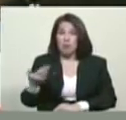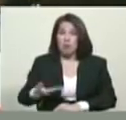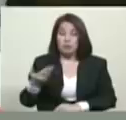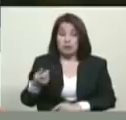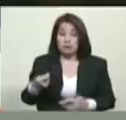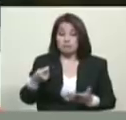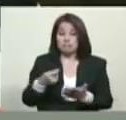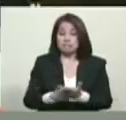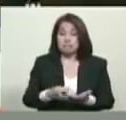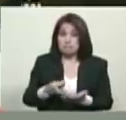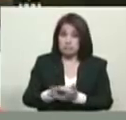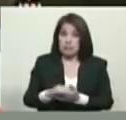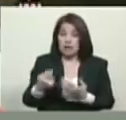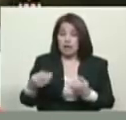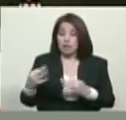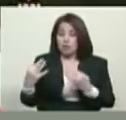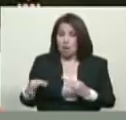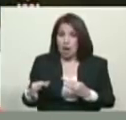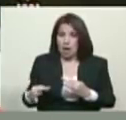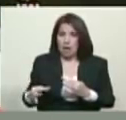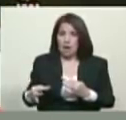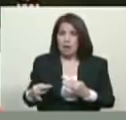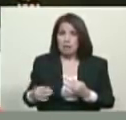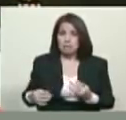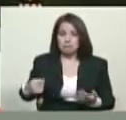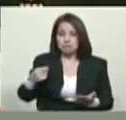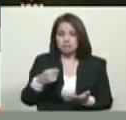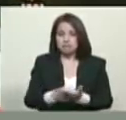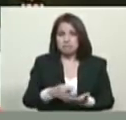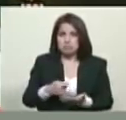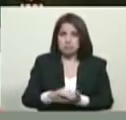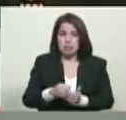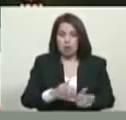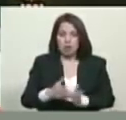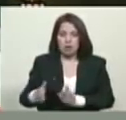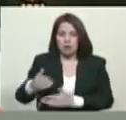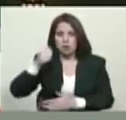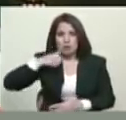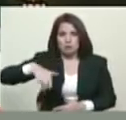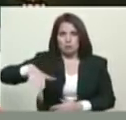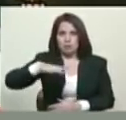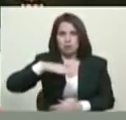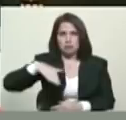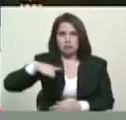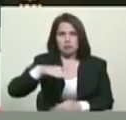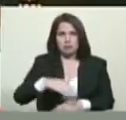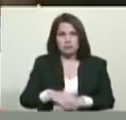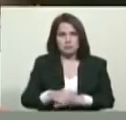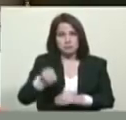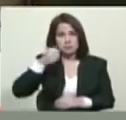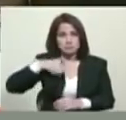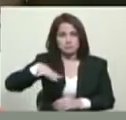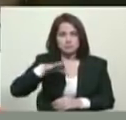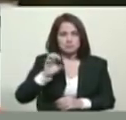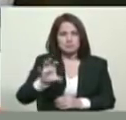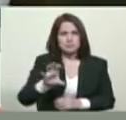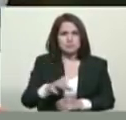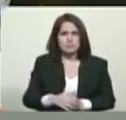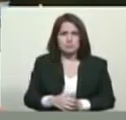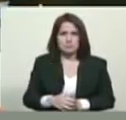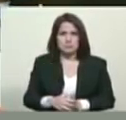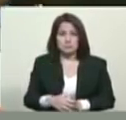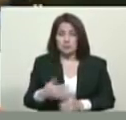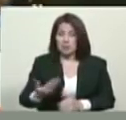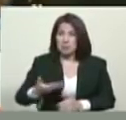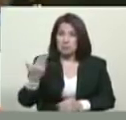recursos naturales sean del pueblo, bajo la administración del gobierno o del Estado. Qué tan importante había sido